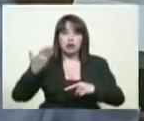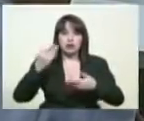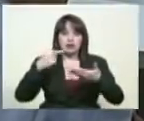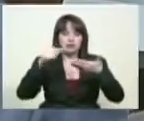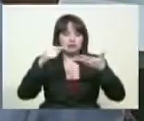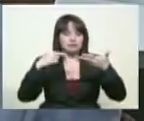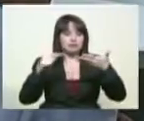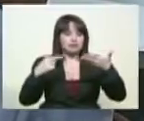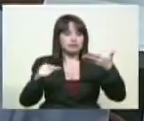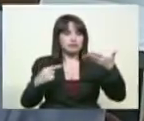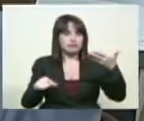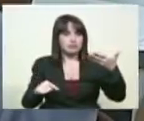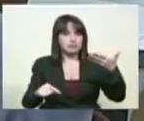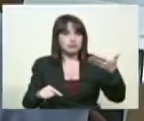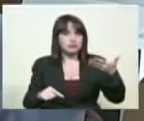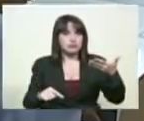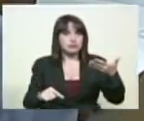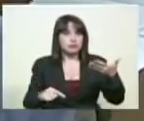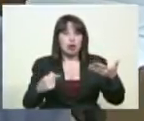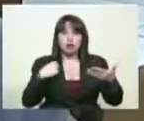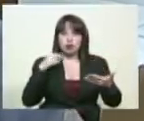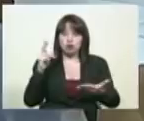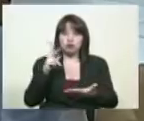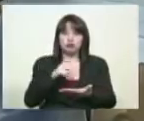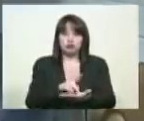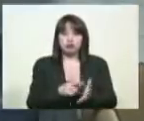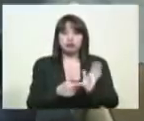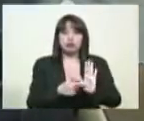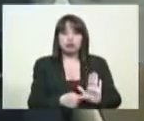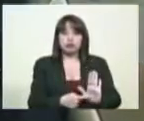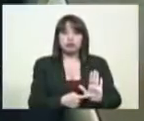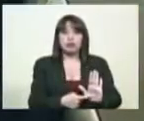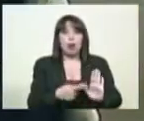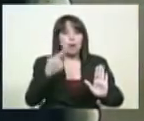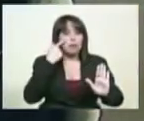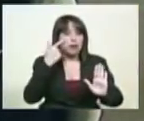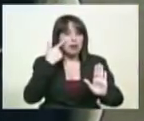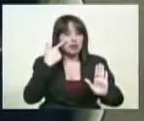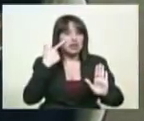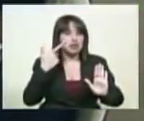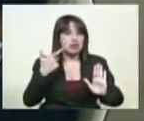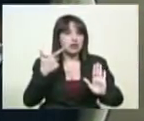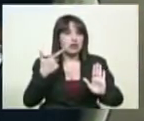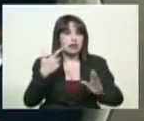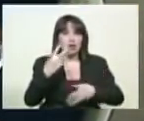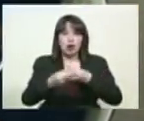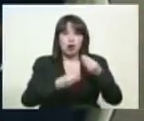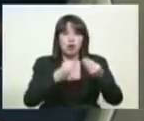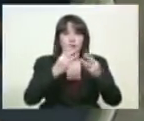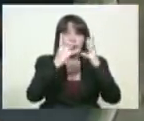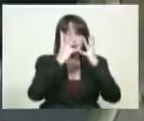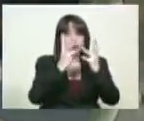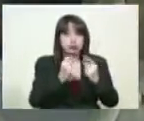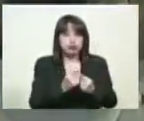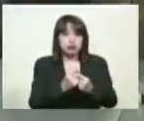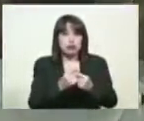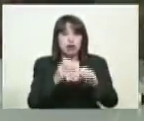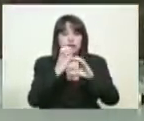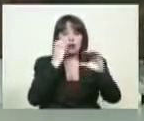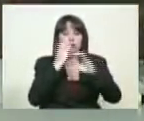este es censo nacional yo voy a estar personalmente pendientes y al frente de este censo nacional de transporte